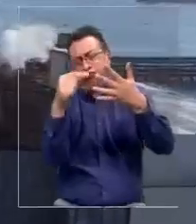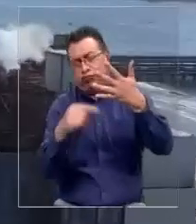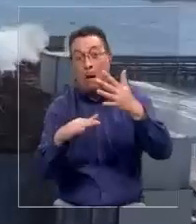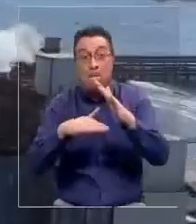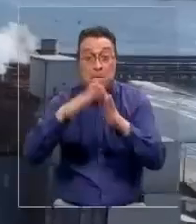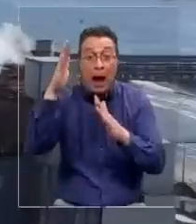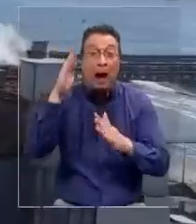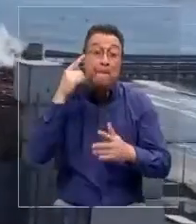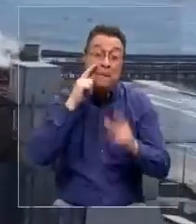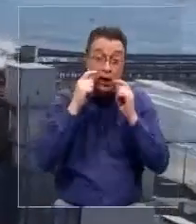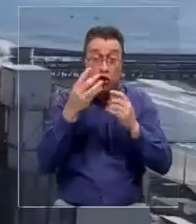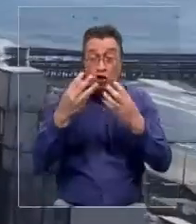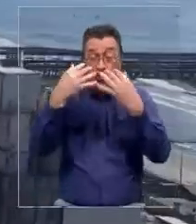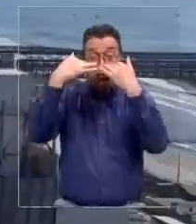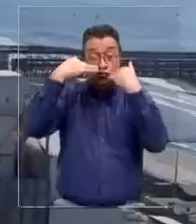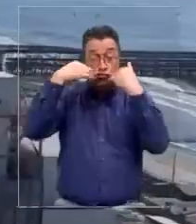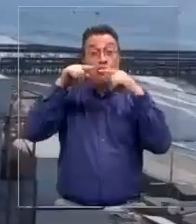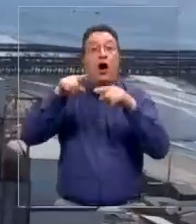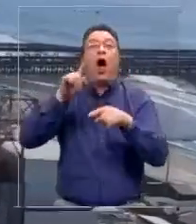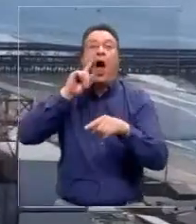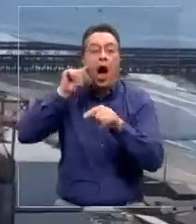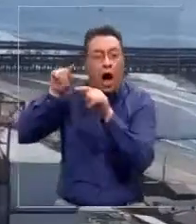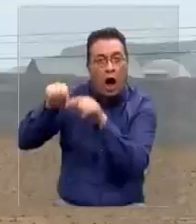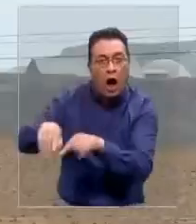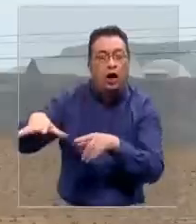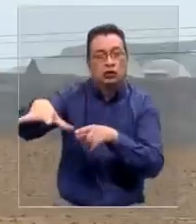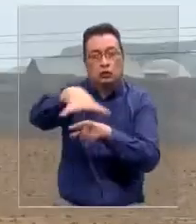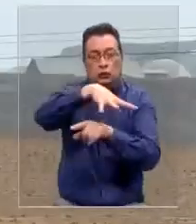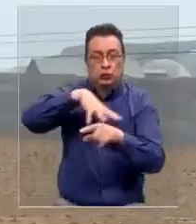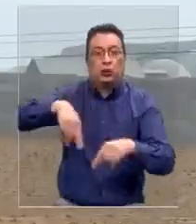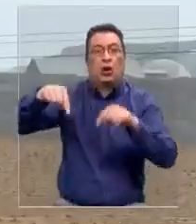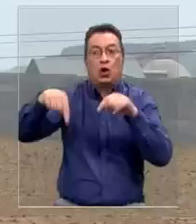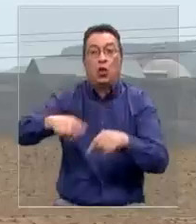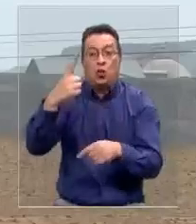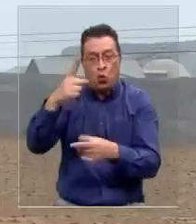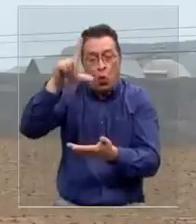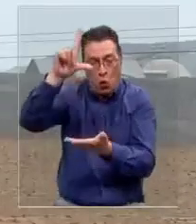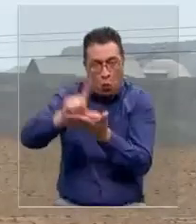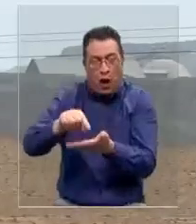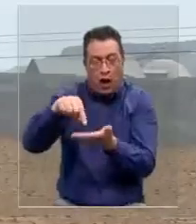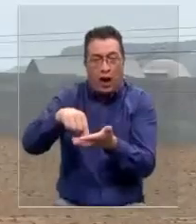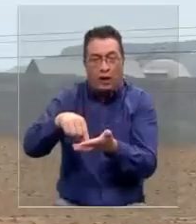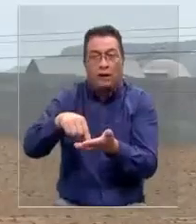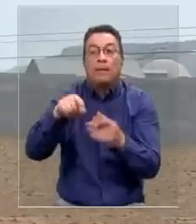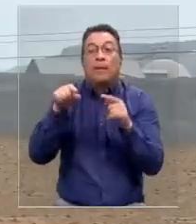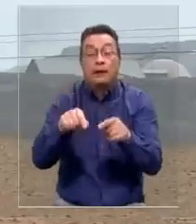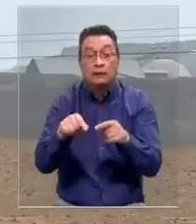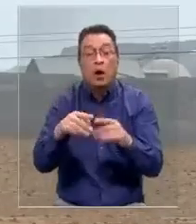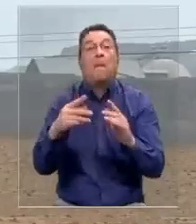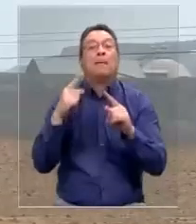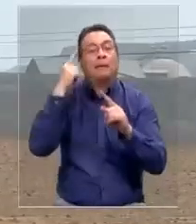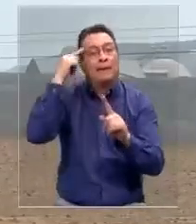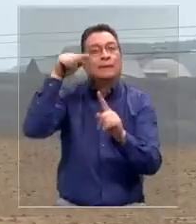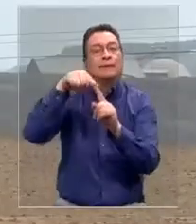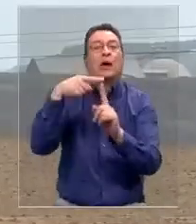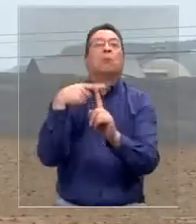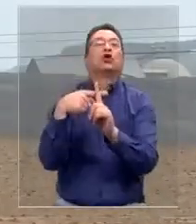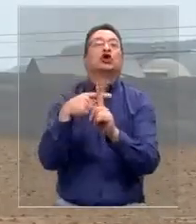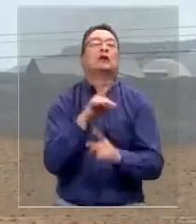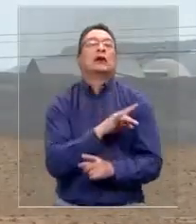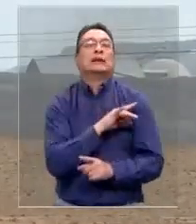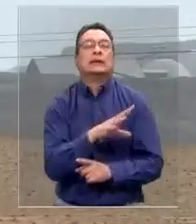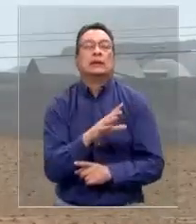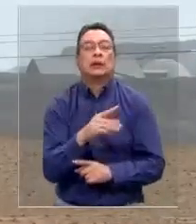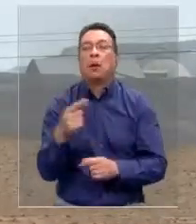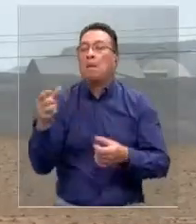peligrosos para la salud de las personas y de su entorno se concentran en un solo lugar que, en pos del progreso de la nación,